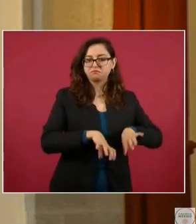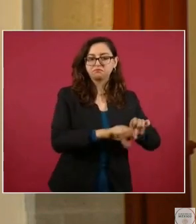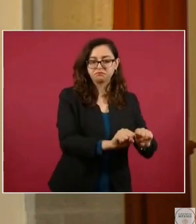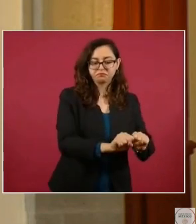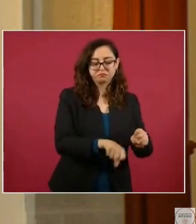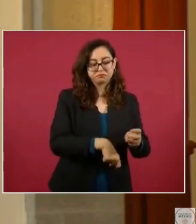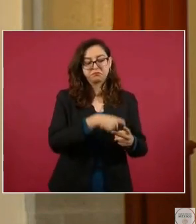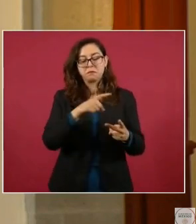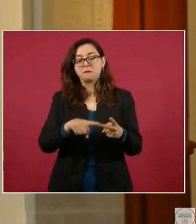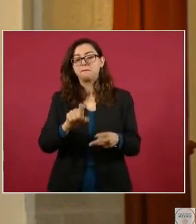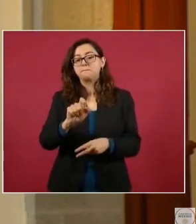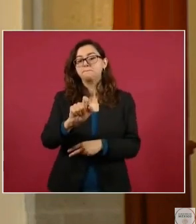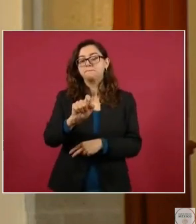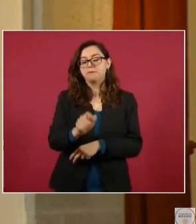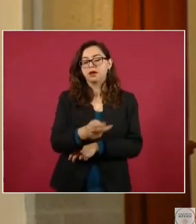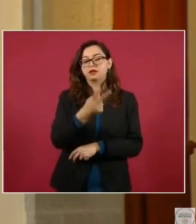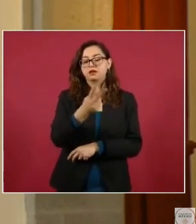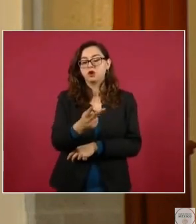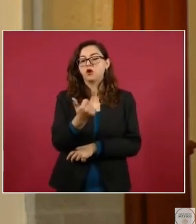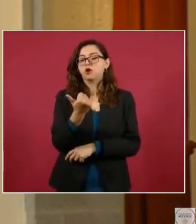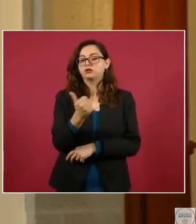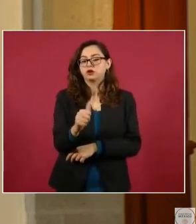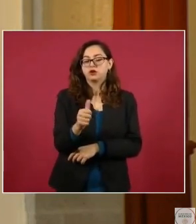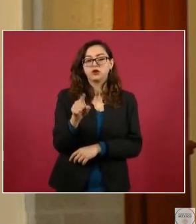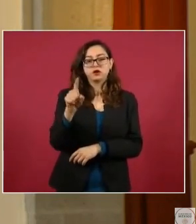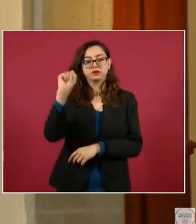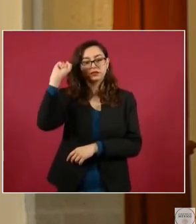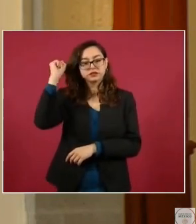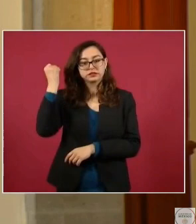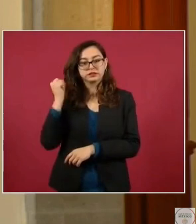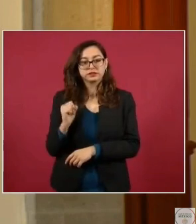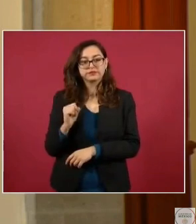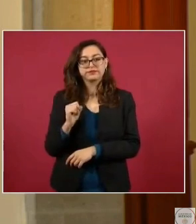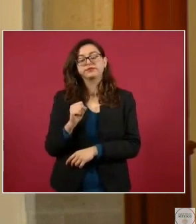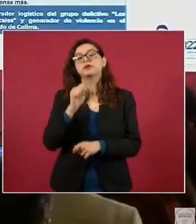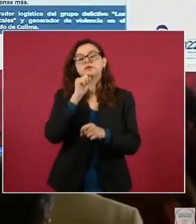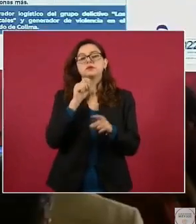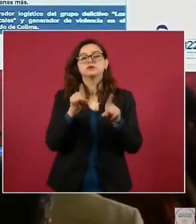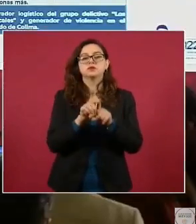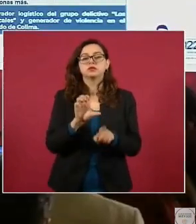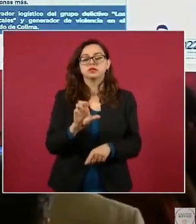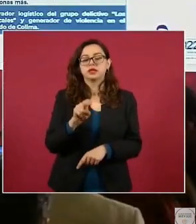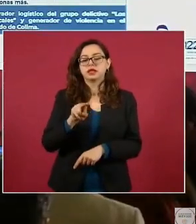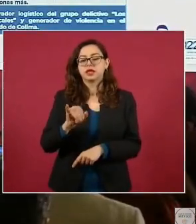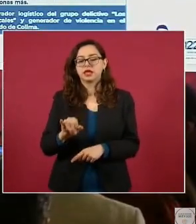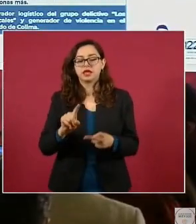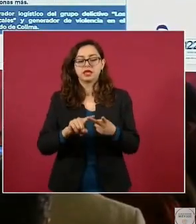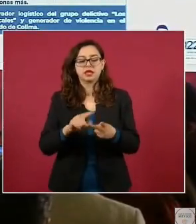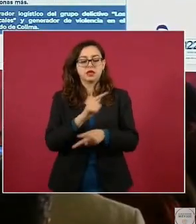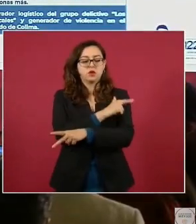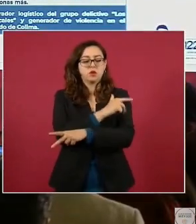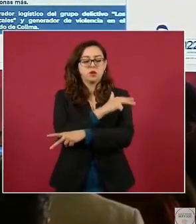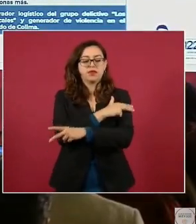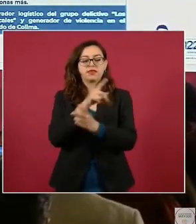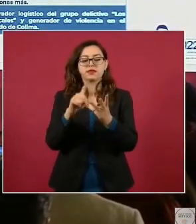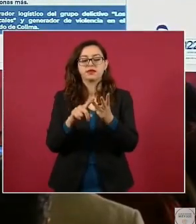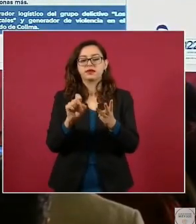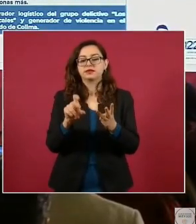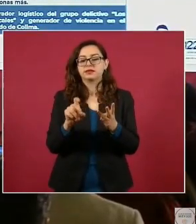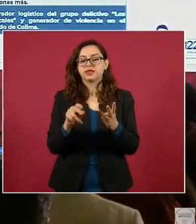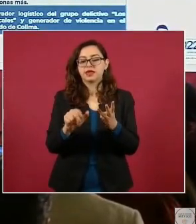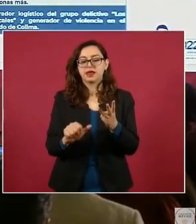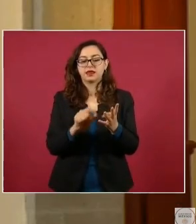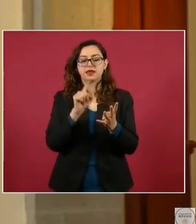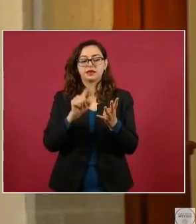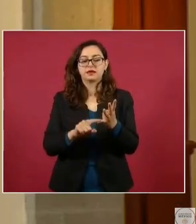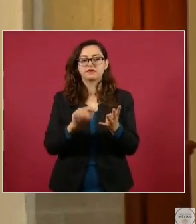sinaloa de la cnn y la guardia nacional cdn la fiscalía general